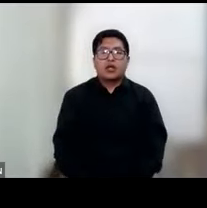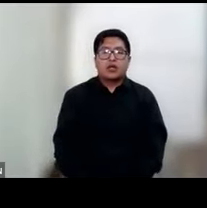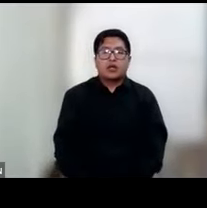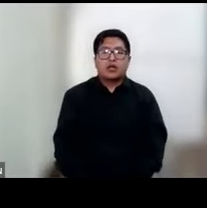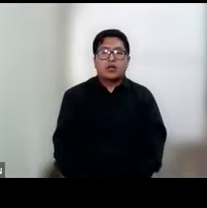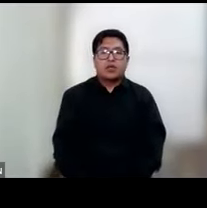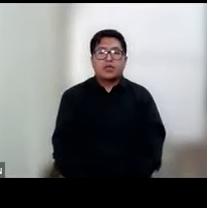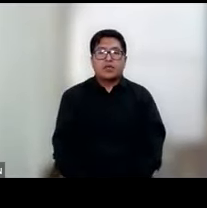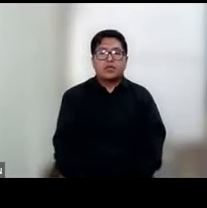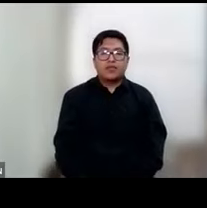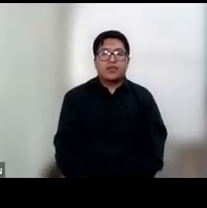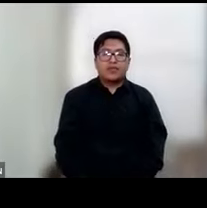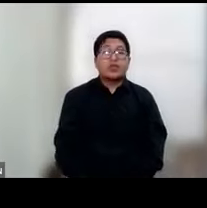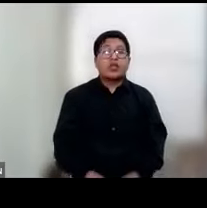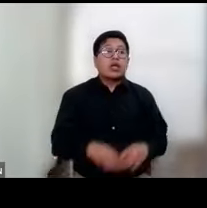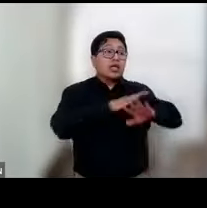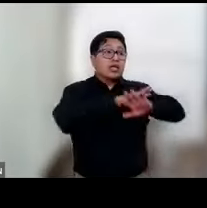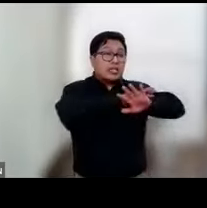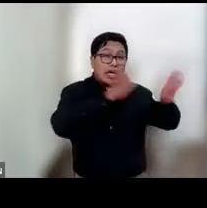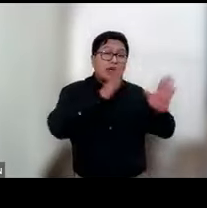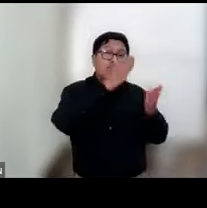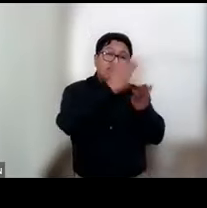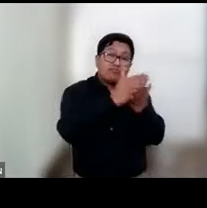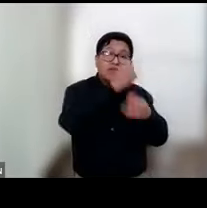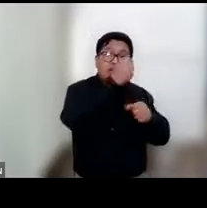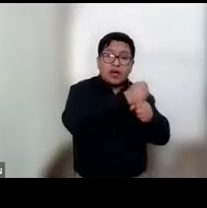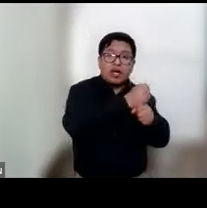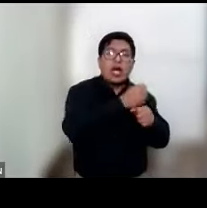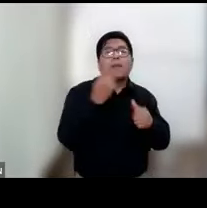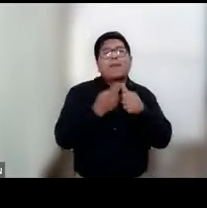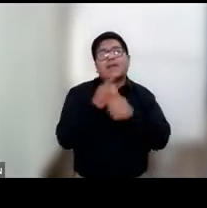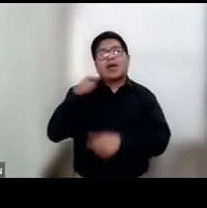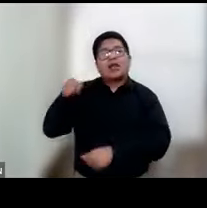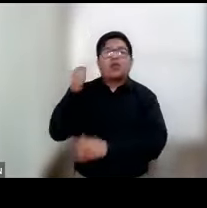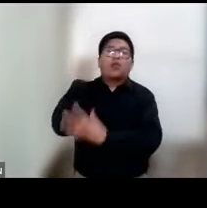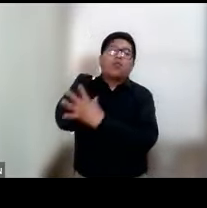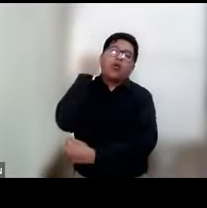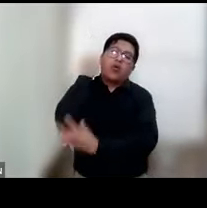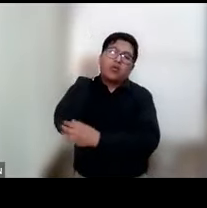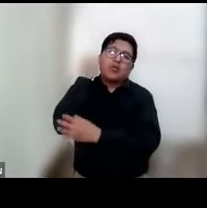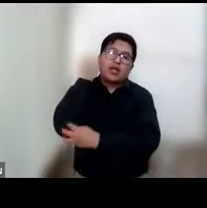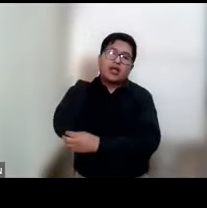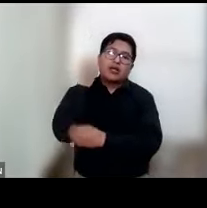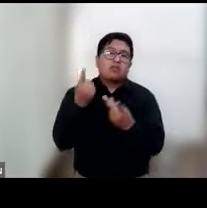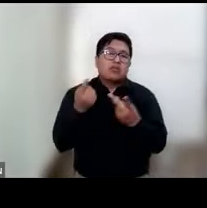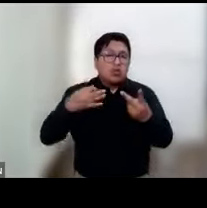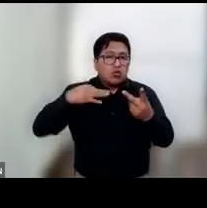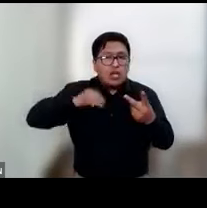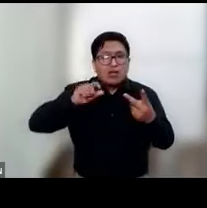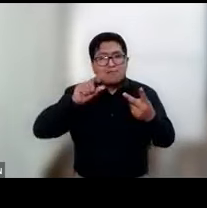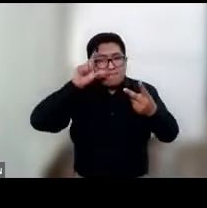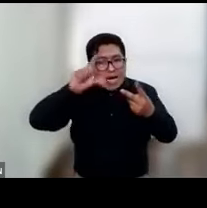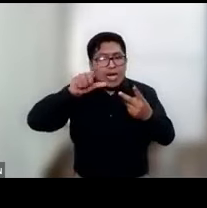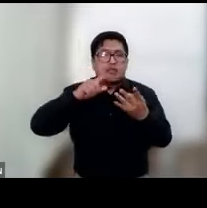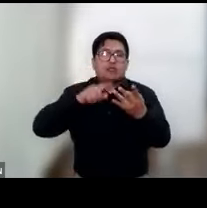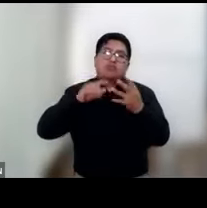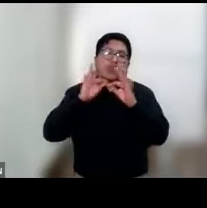se va a erradicar cuando erradiquemos la pobreza cuando mejoremos los salarios cuando los ingresos de la familia no